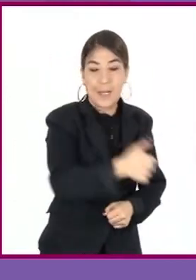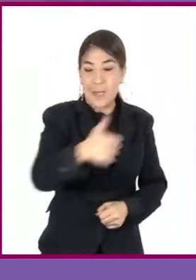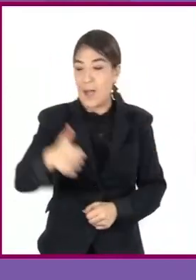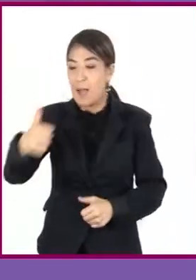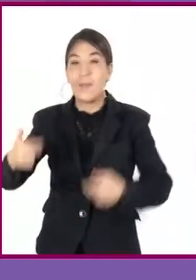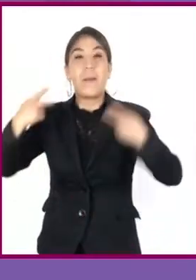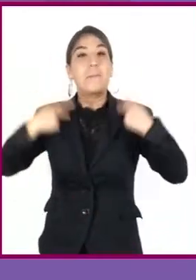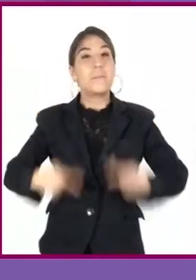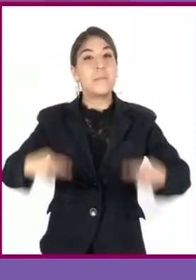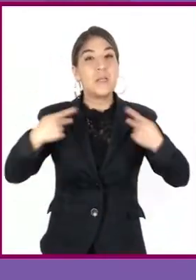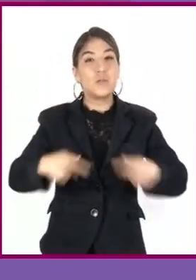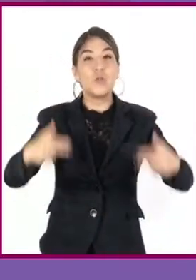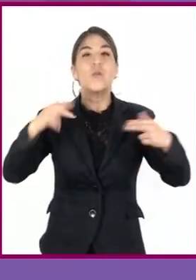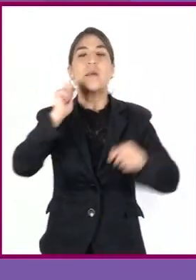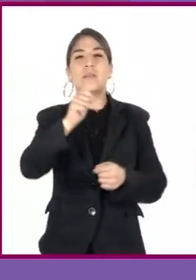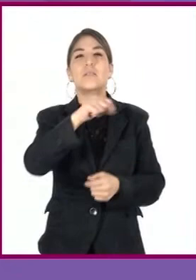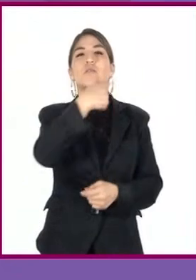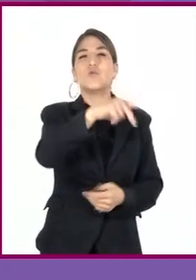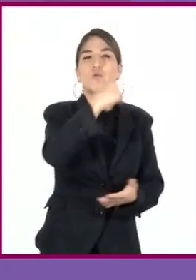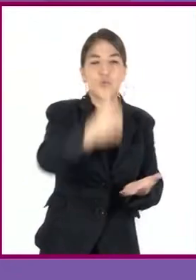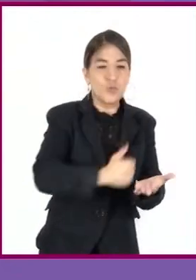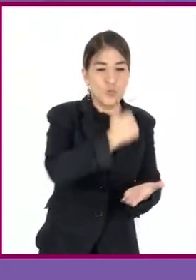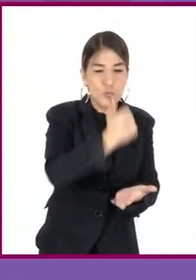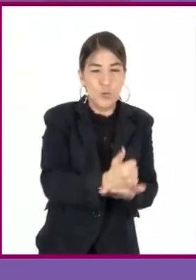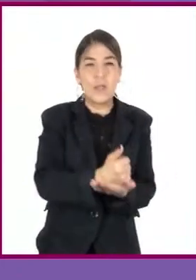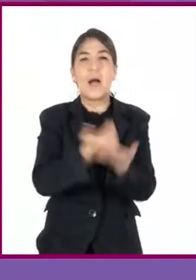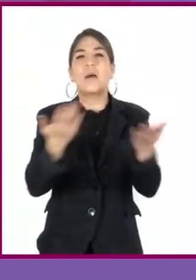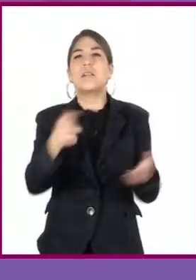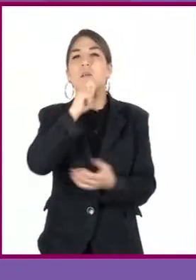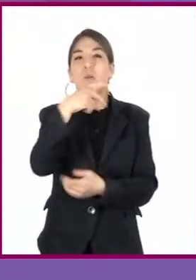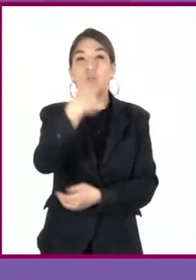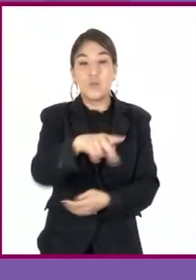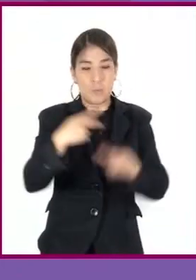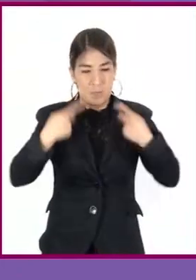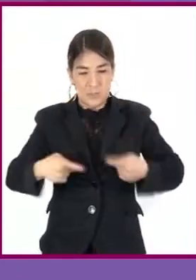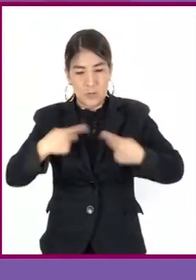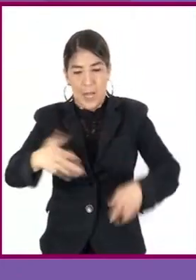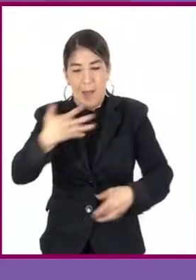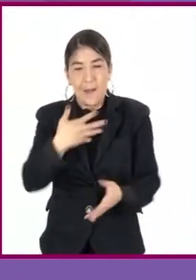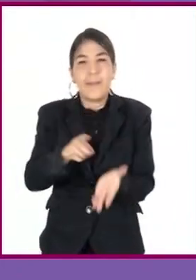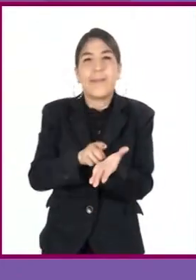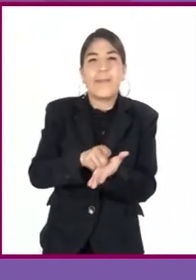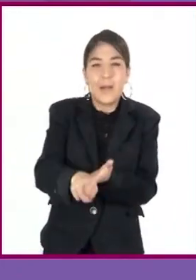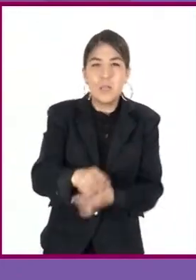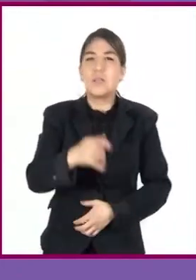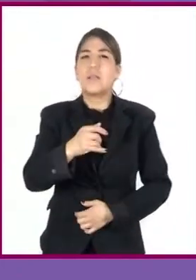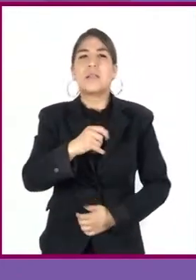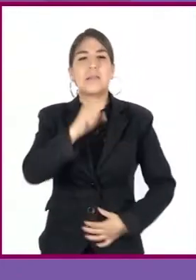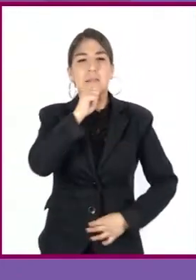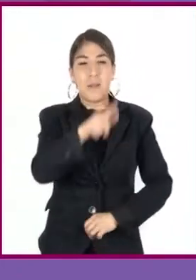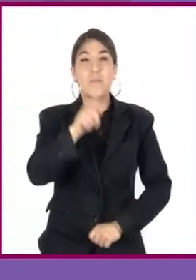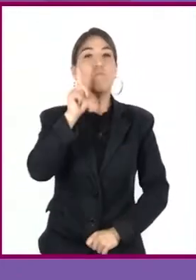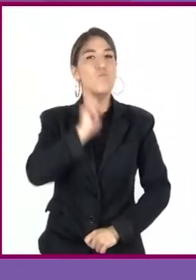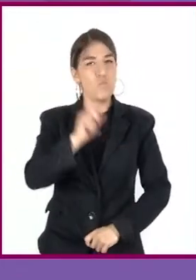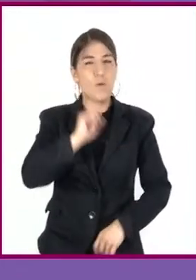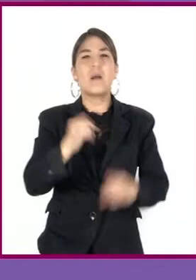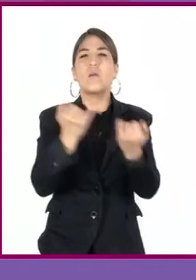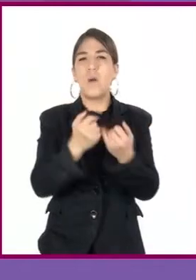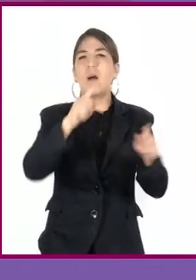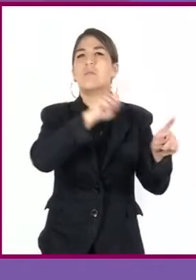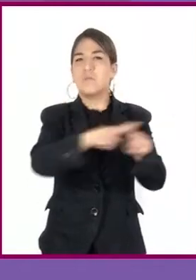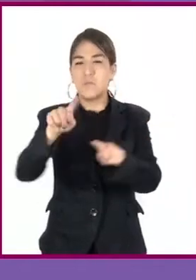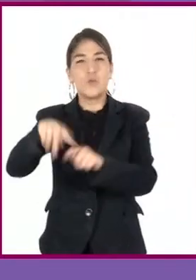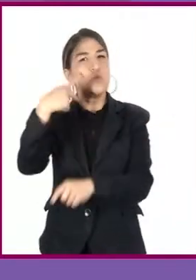calidad de ciudadano, en su calidad de sujeto de derechos plenos, incluyendo a las mujeres y a cualquier persona